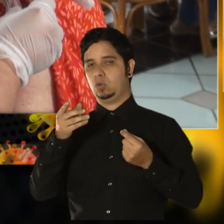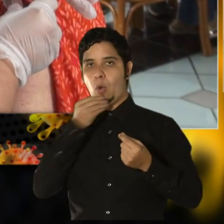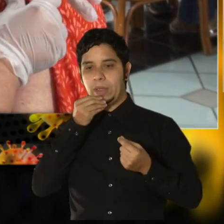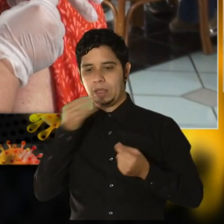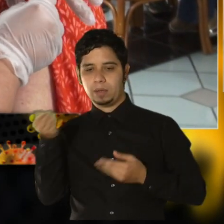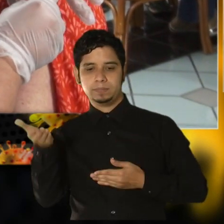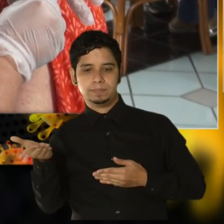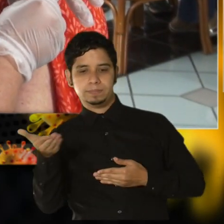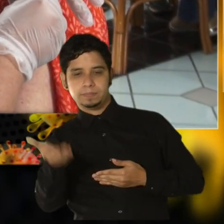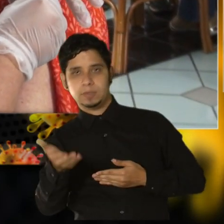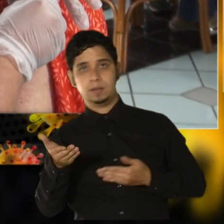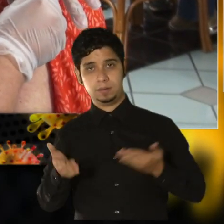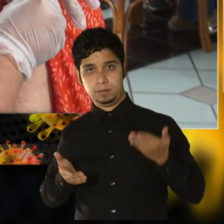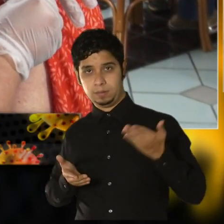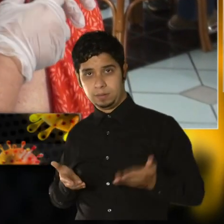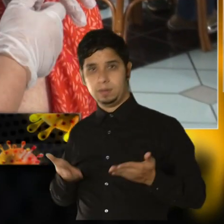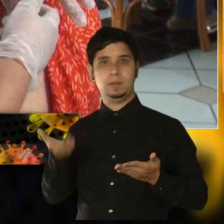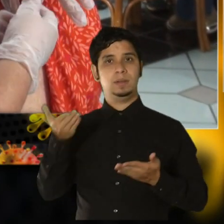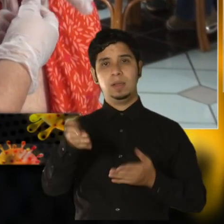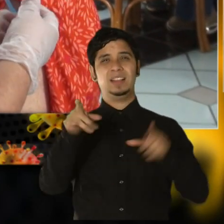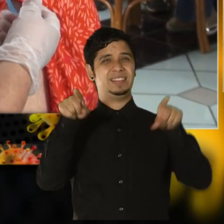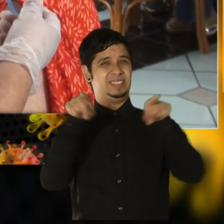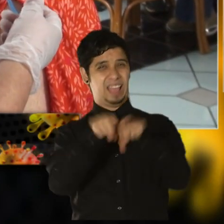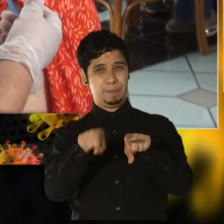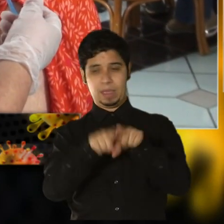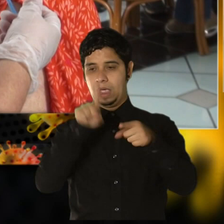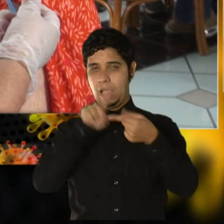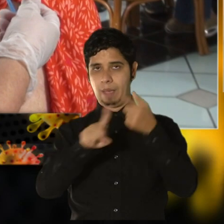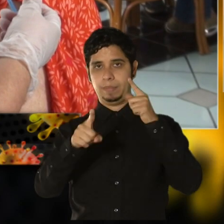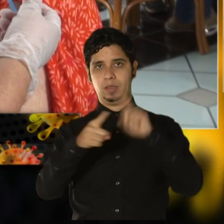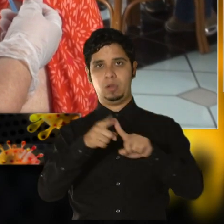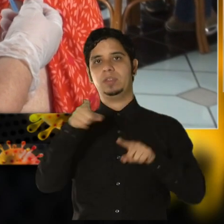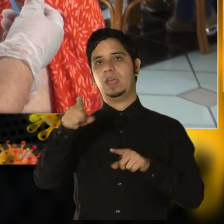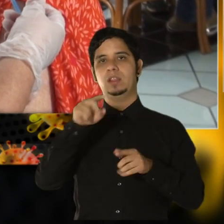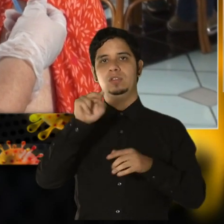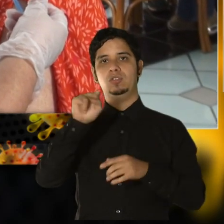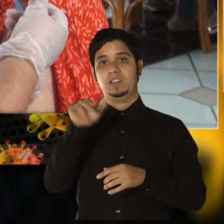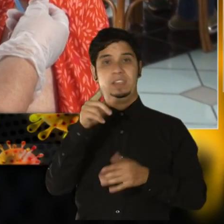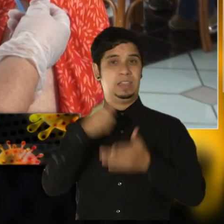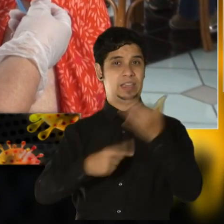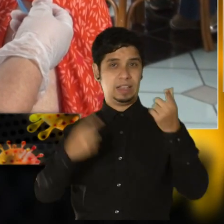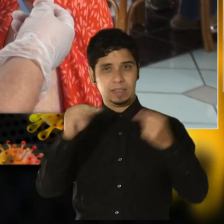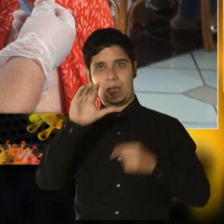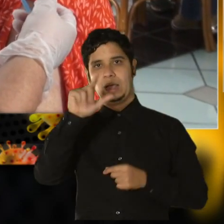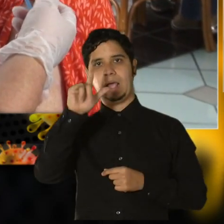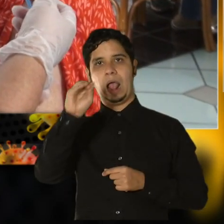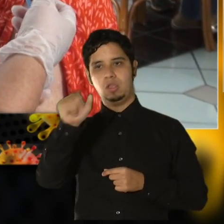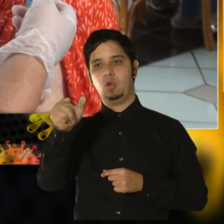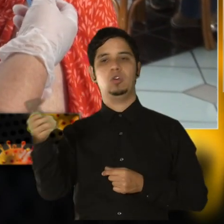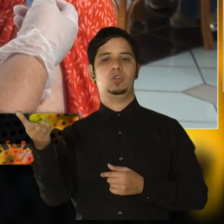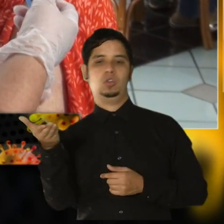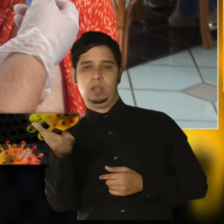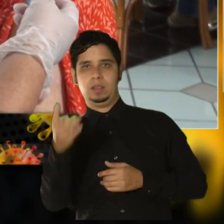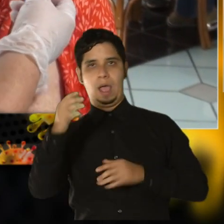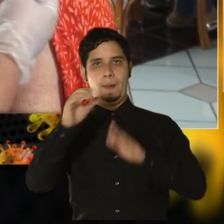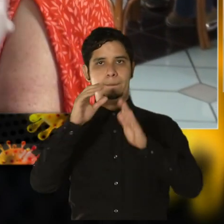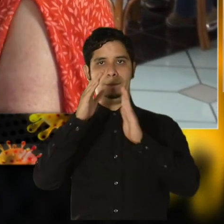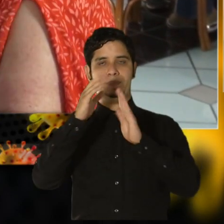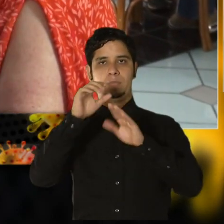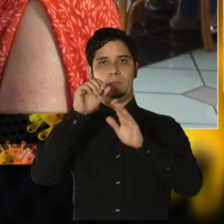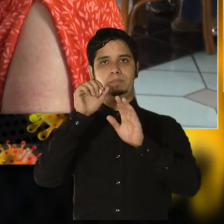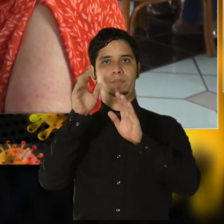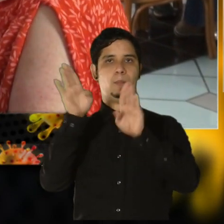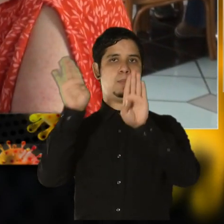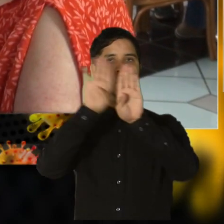puerta. Hubo una amistad también allá en New Jersey que se llama Nessie, también me traía caldos y me los dejaba en la puerta del hotel. La misma ayuda